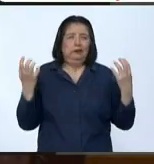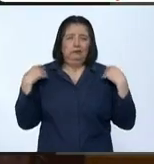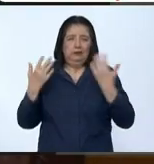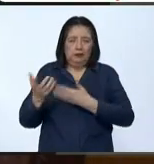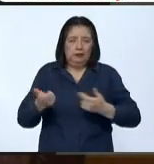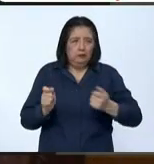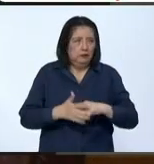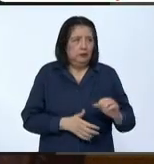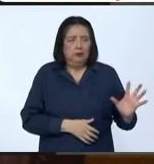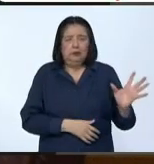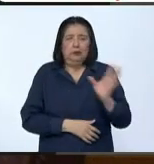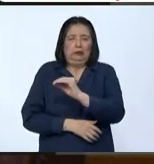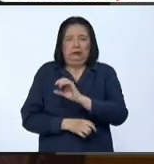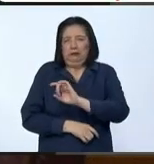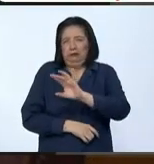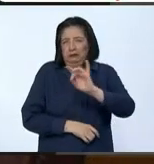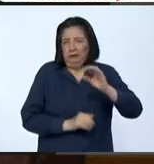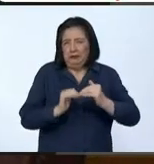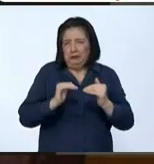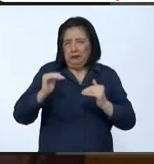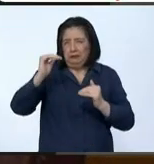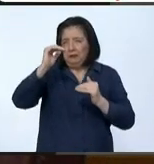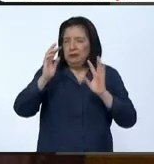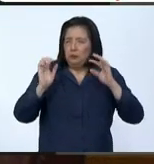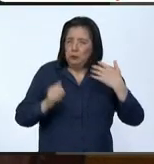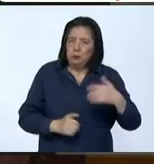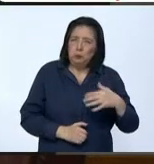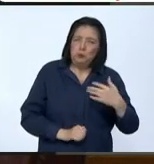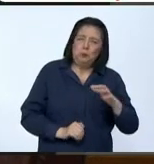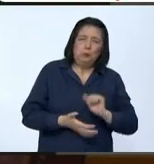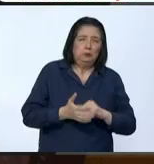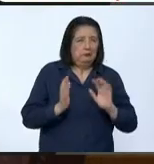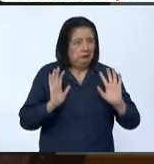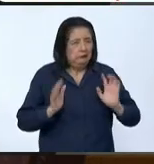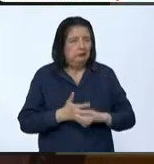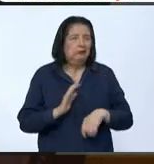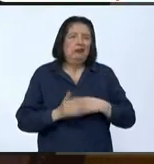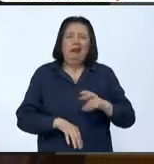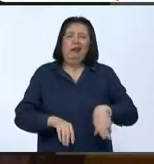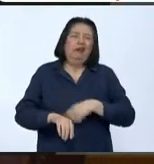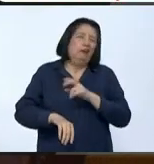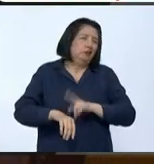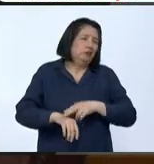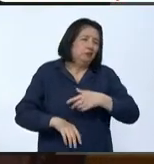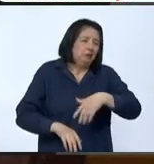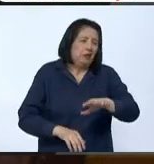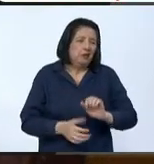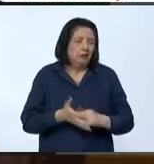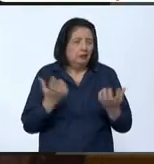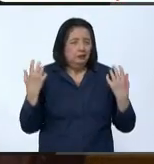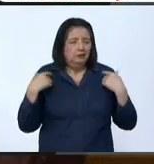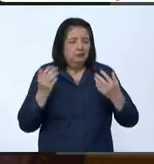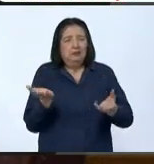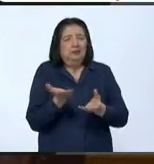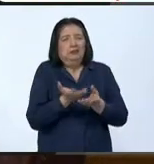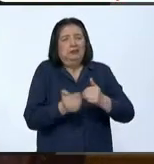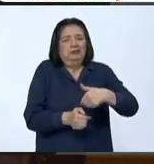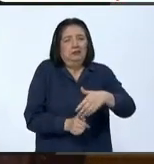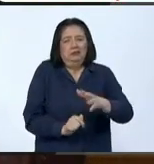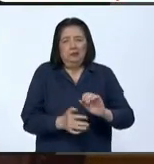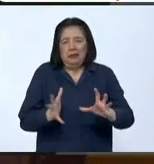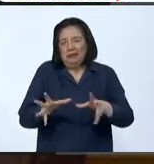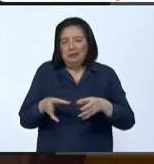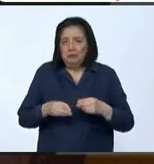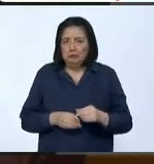y en todo linaje y ha convertido en una especie de normalidad inaceptable que